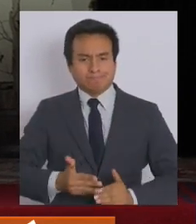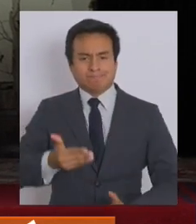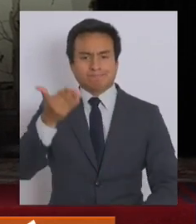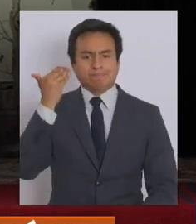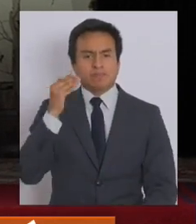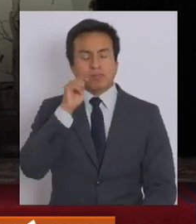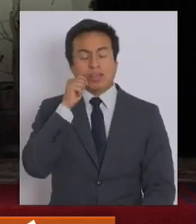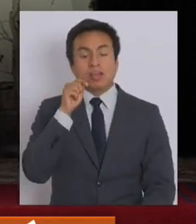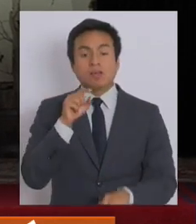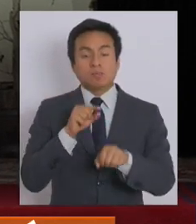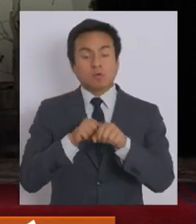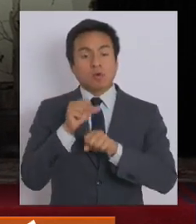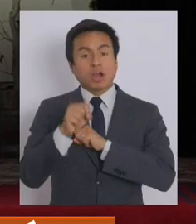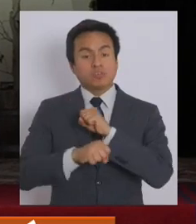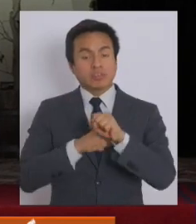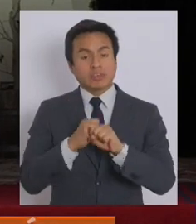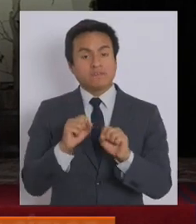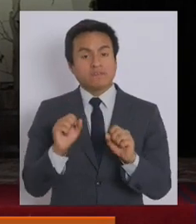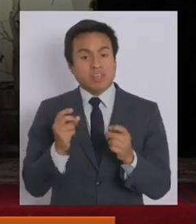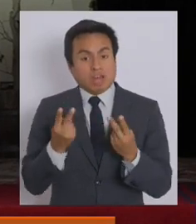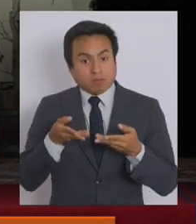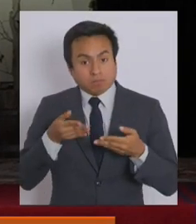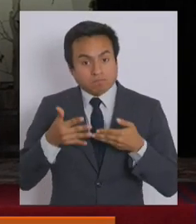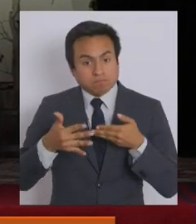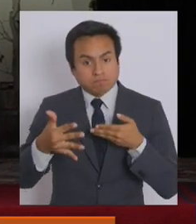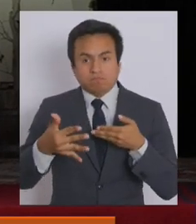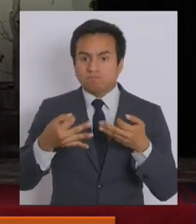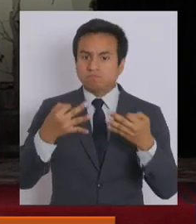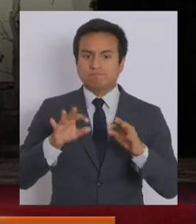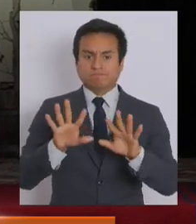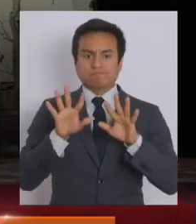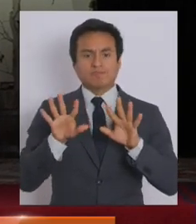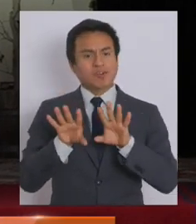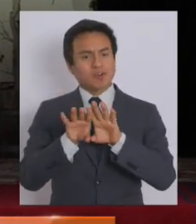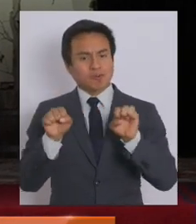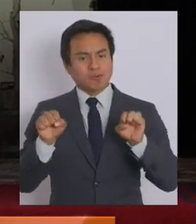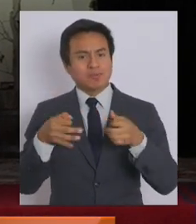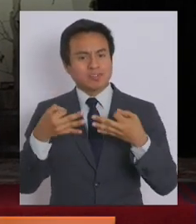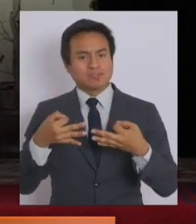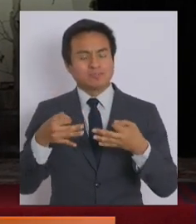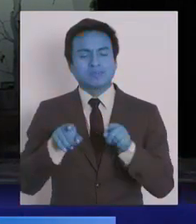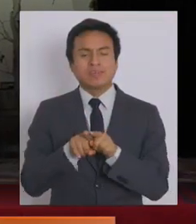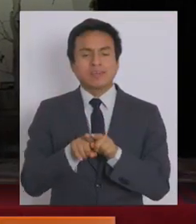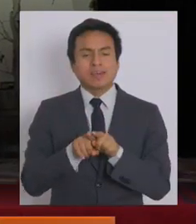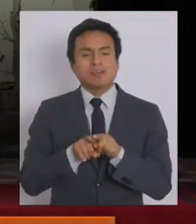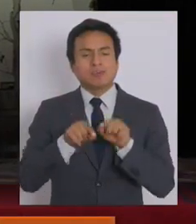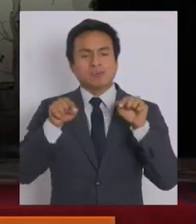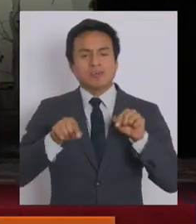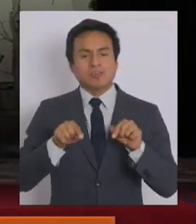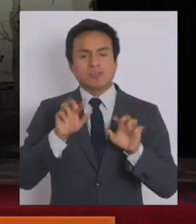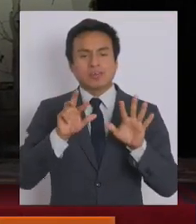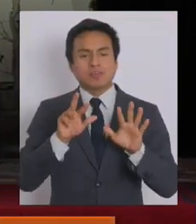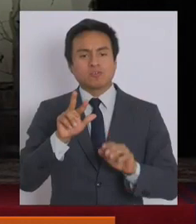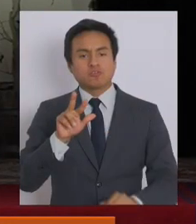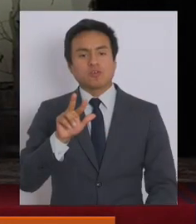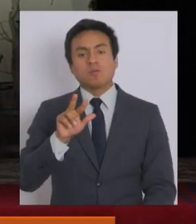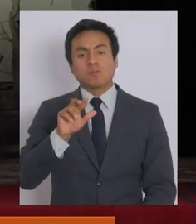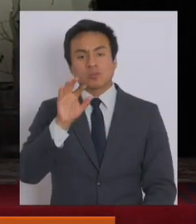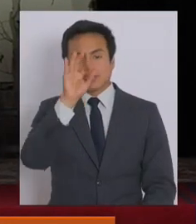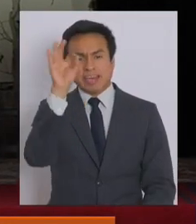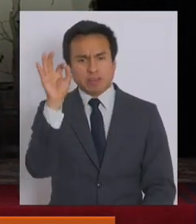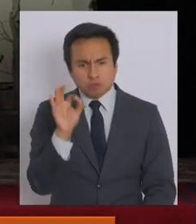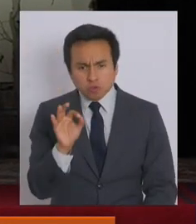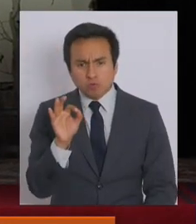y en sus pocos años de vida ha demostrado eficacia y compromiso. De hecho, hoy día el